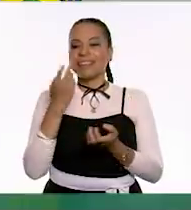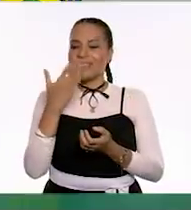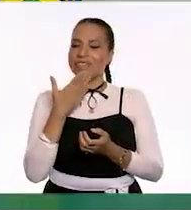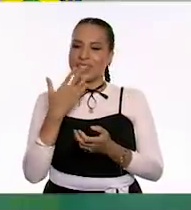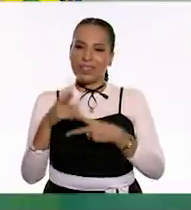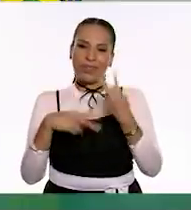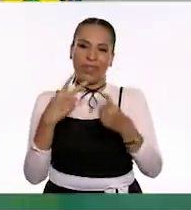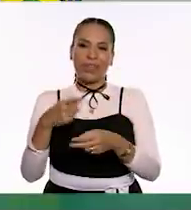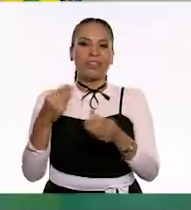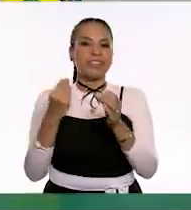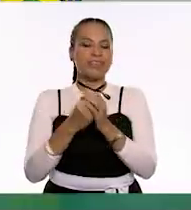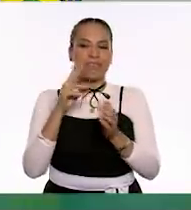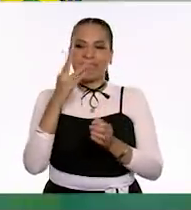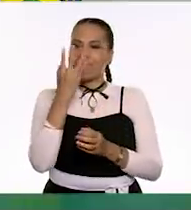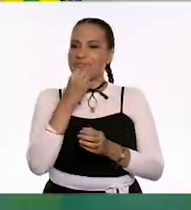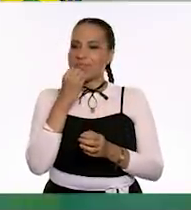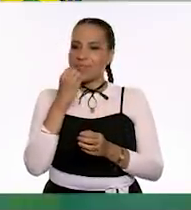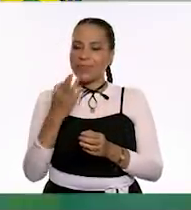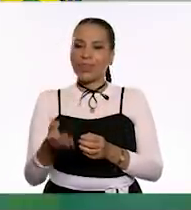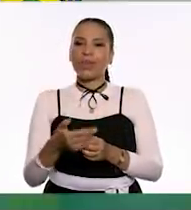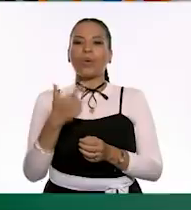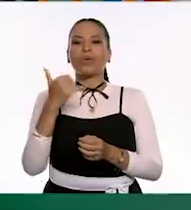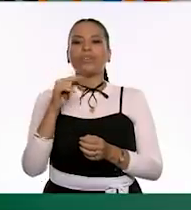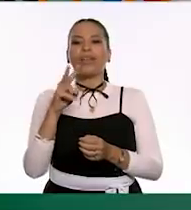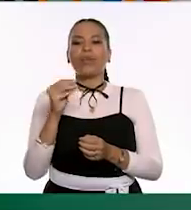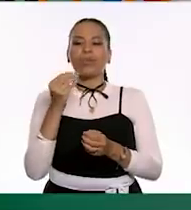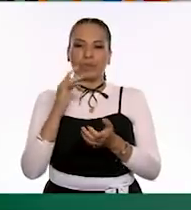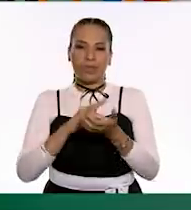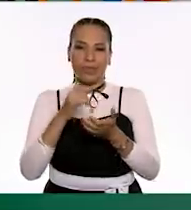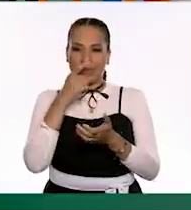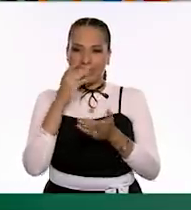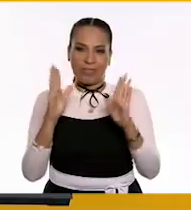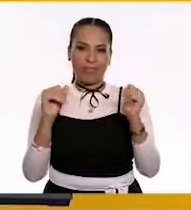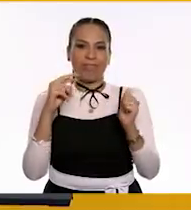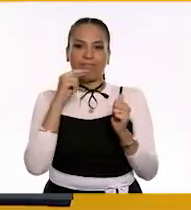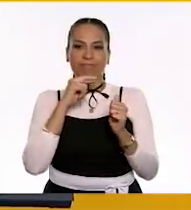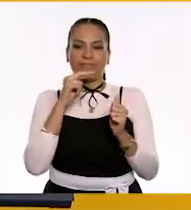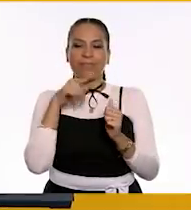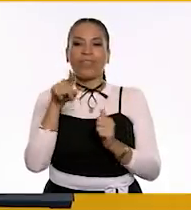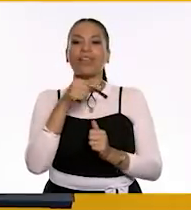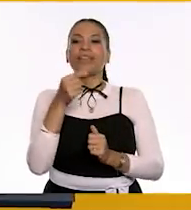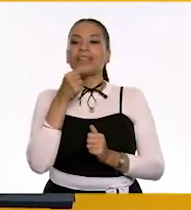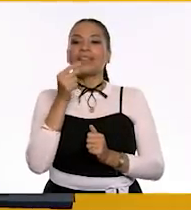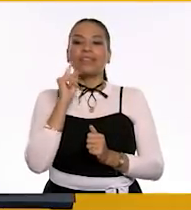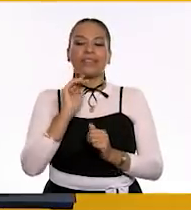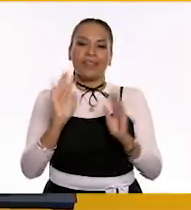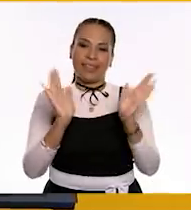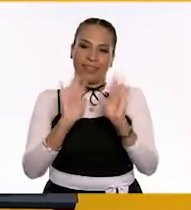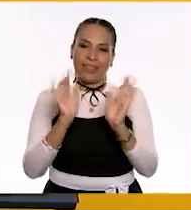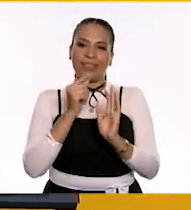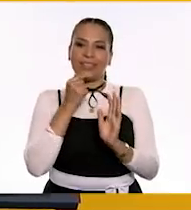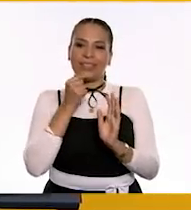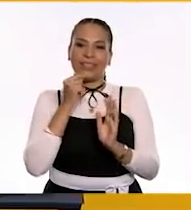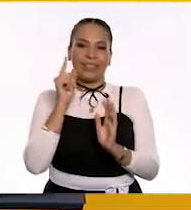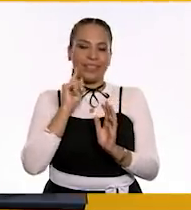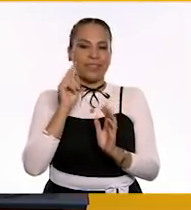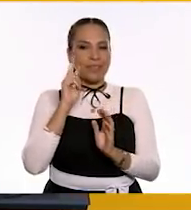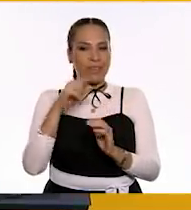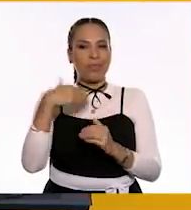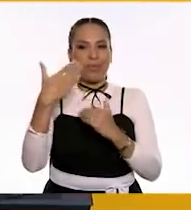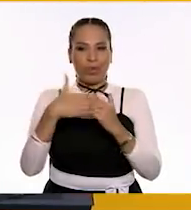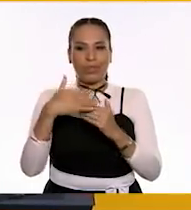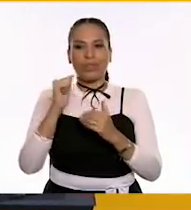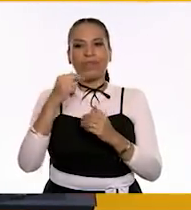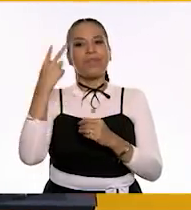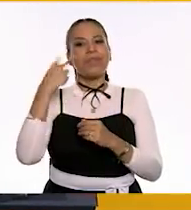bonito. Fue una clase maravillosa. Gustavo, muchísimas gracias. ¿Quieres despedirte rápidamente de niñas y niños? Adiós, niños, niñas. Nos vemos en el próximo